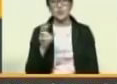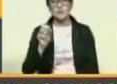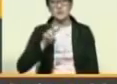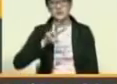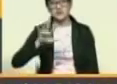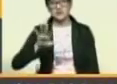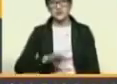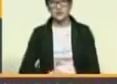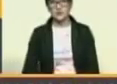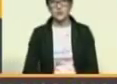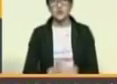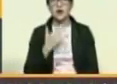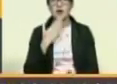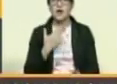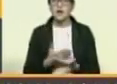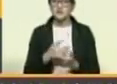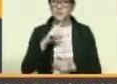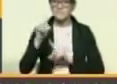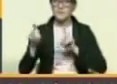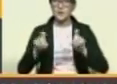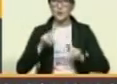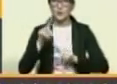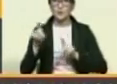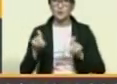2019-2025. Les doy las gracias por las preguntas.